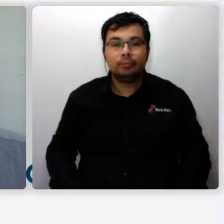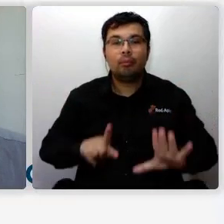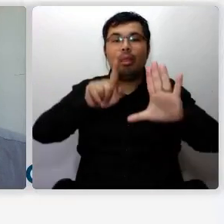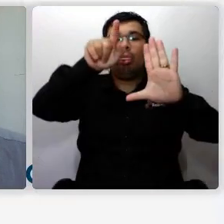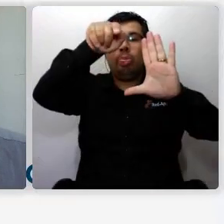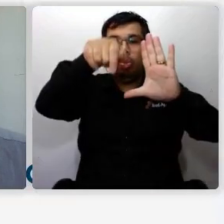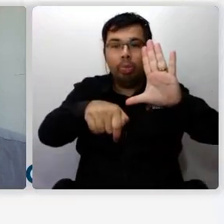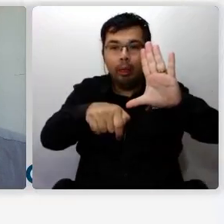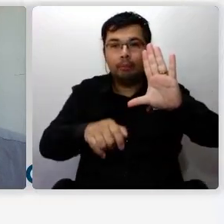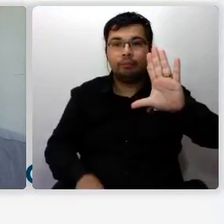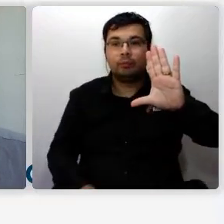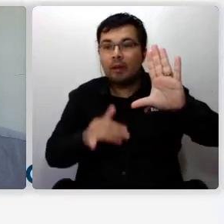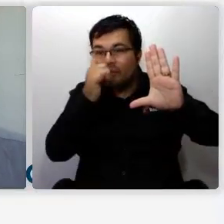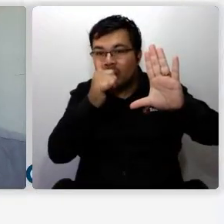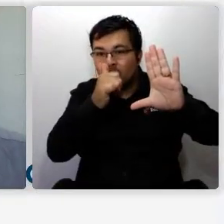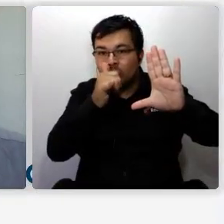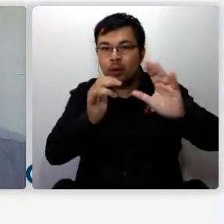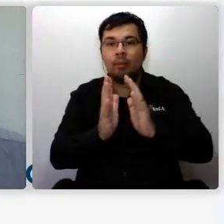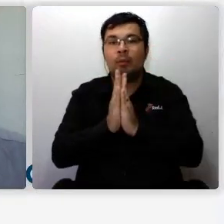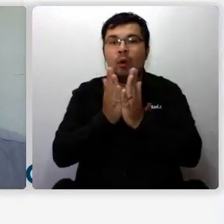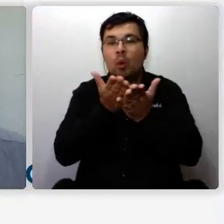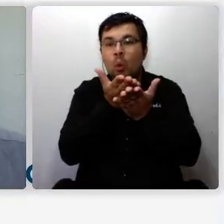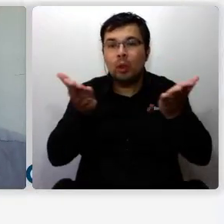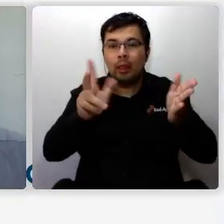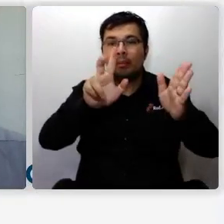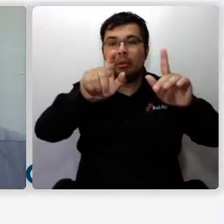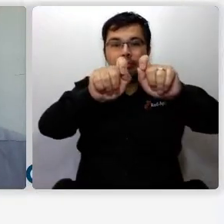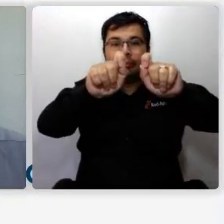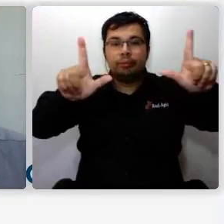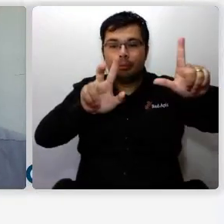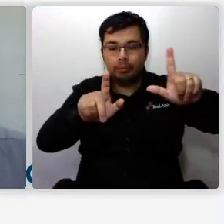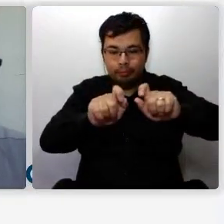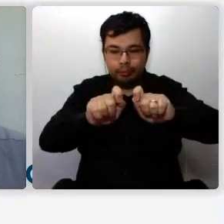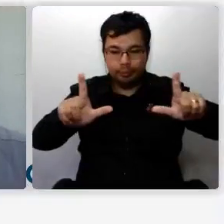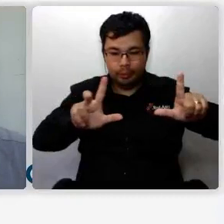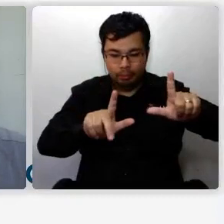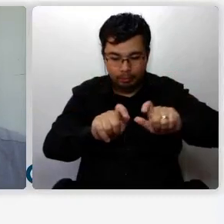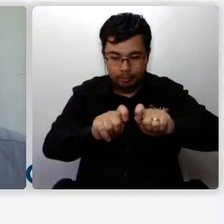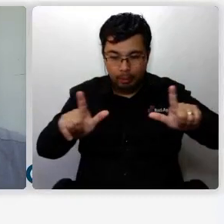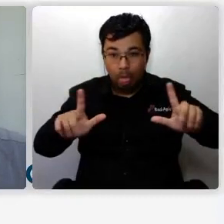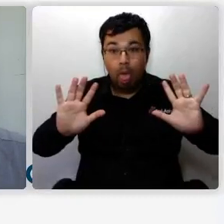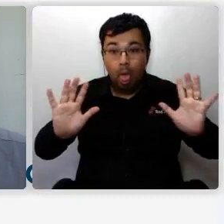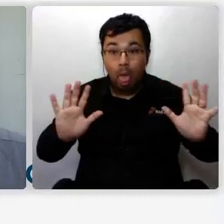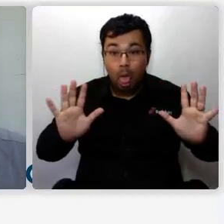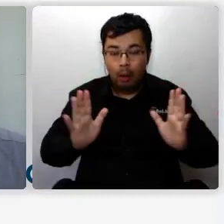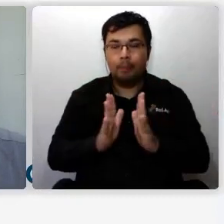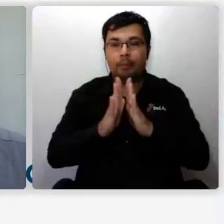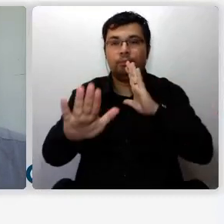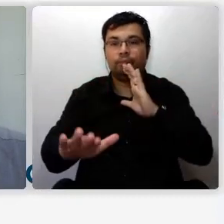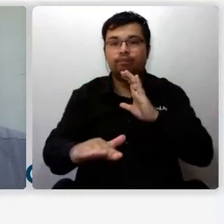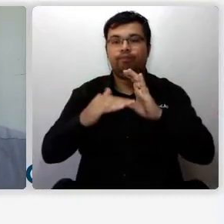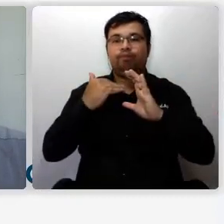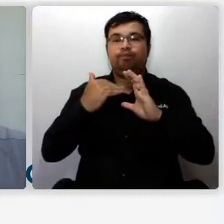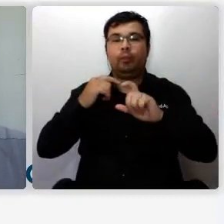finalmente, a pesar de revisar todas esas bandejas, mándenos usted un correito. Oye, estimado equipo ProPyme, responden la invitación que le hemos estado haciendo llegar estos